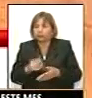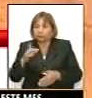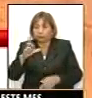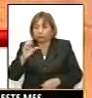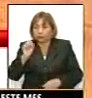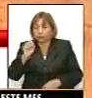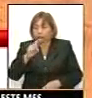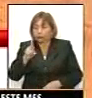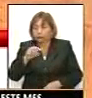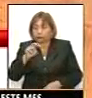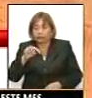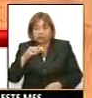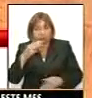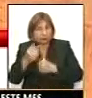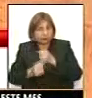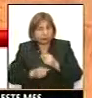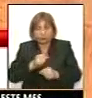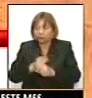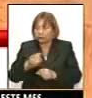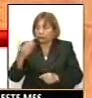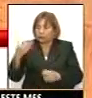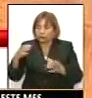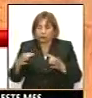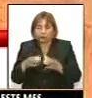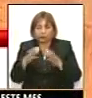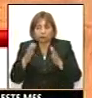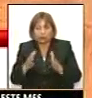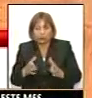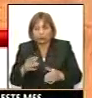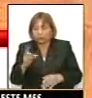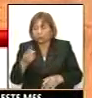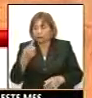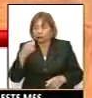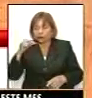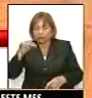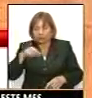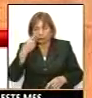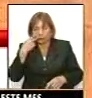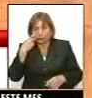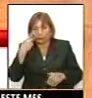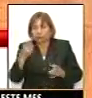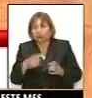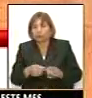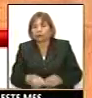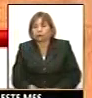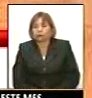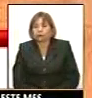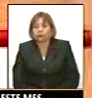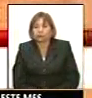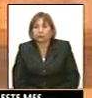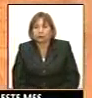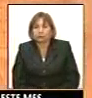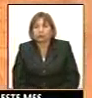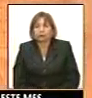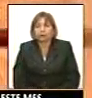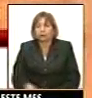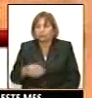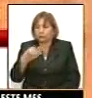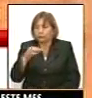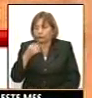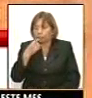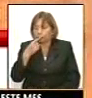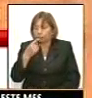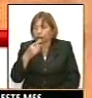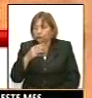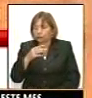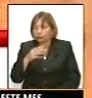conocí, que él ya tenía varios años acá en el Congreso, yo soy primera vez congresista de la República, y lo veía siempre un poco hablando del